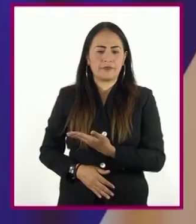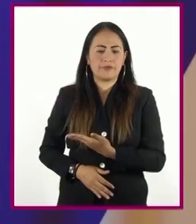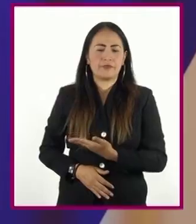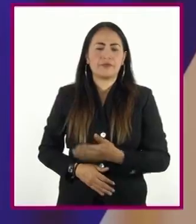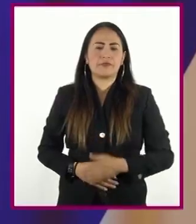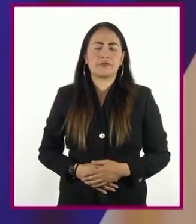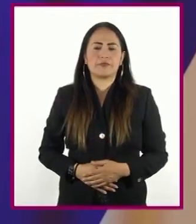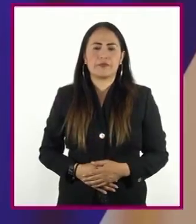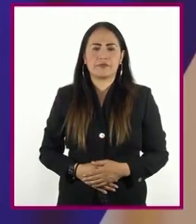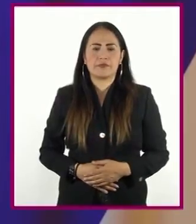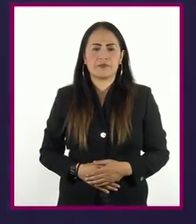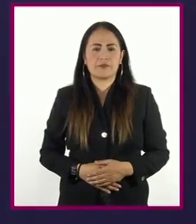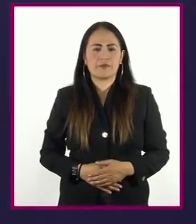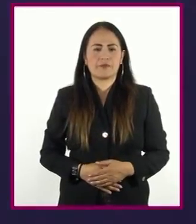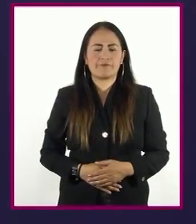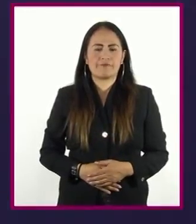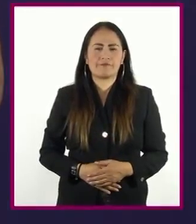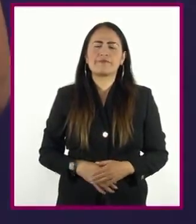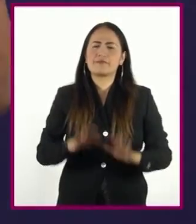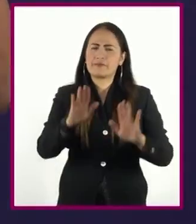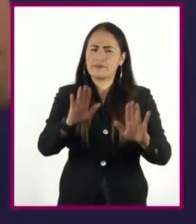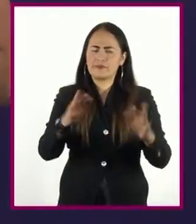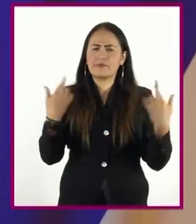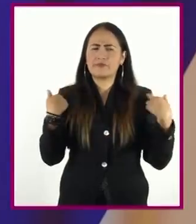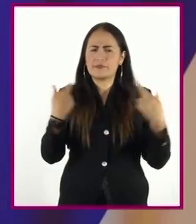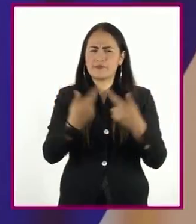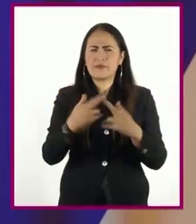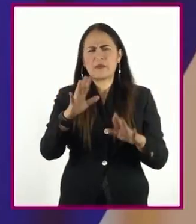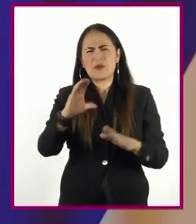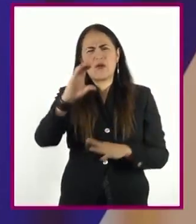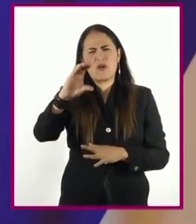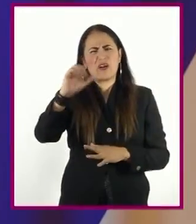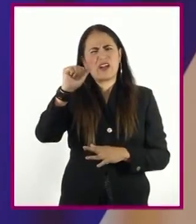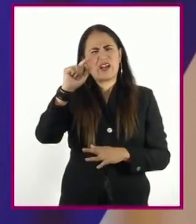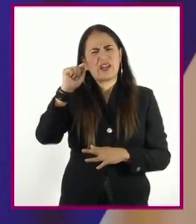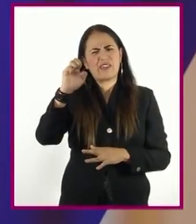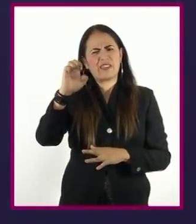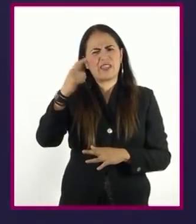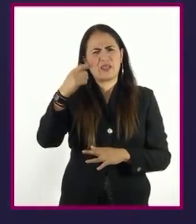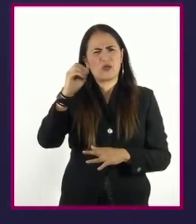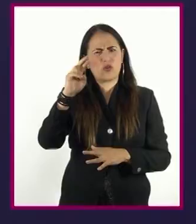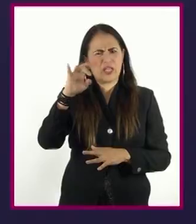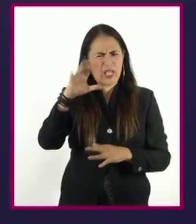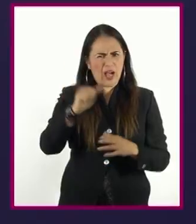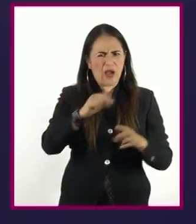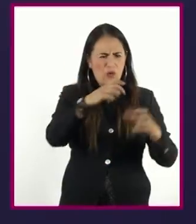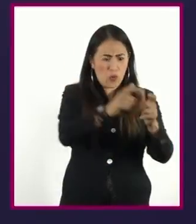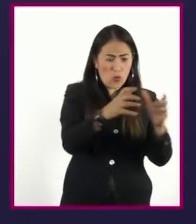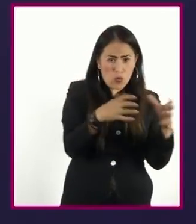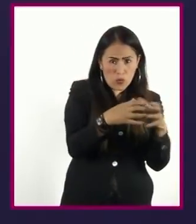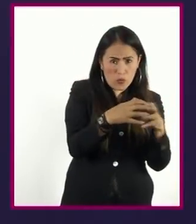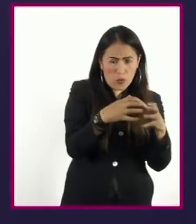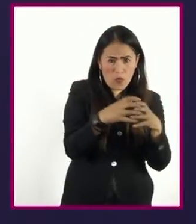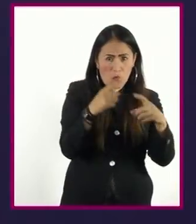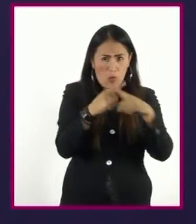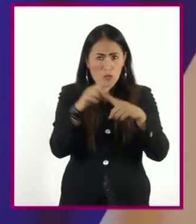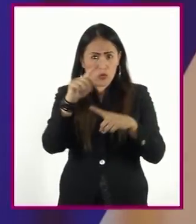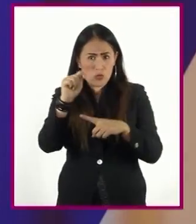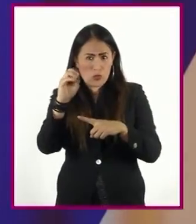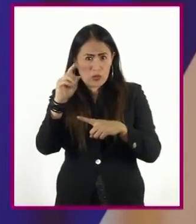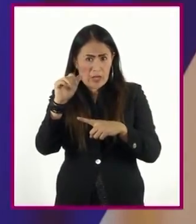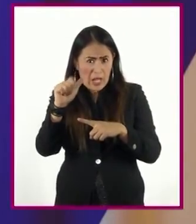por 360 grados. Maestra, pero categoría entre total es lo que ya calculamos en frecuencia relativa,